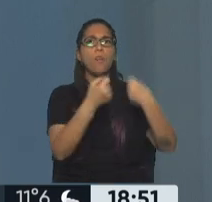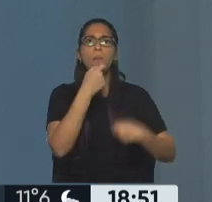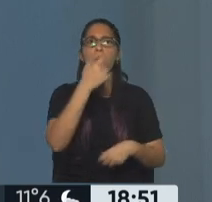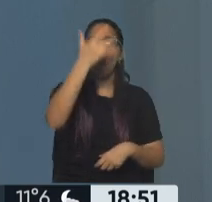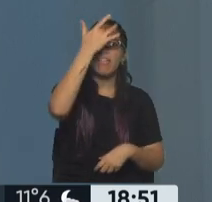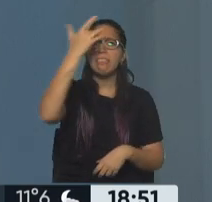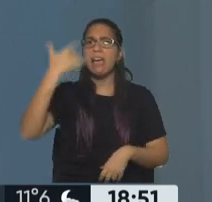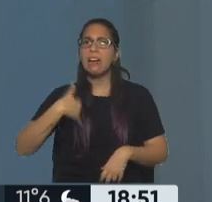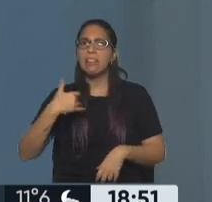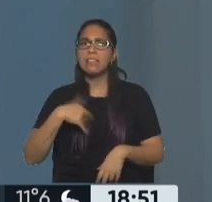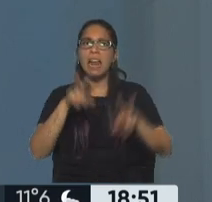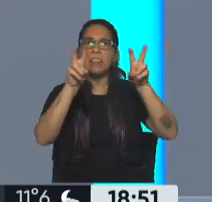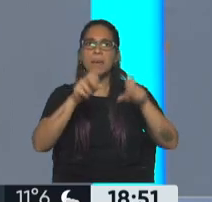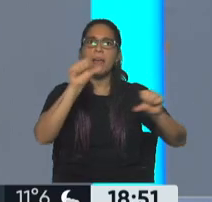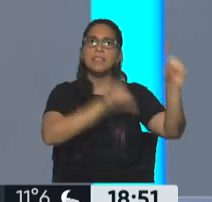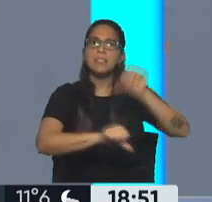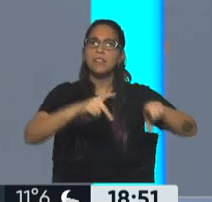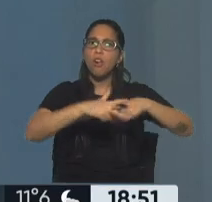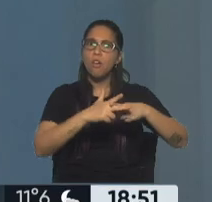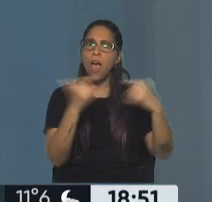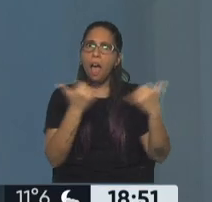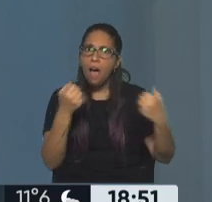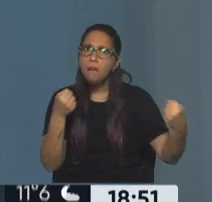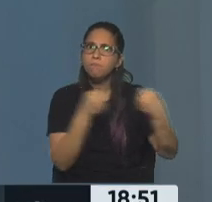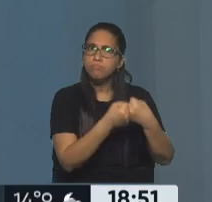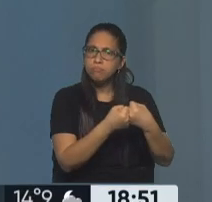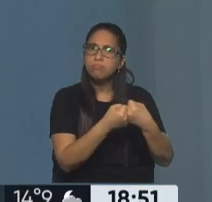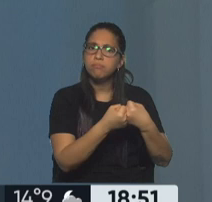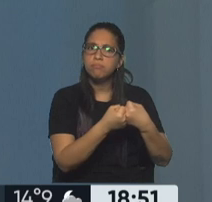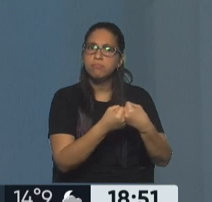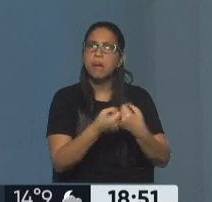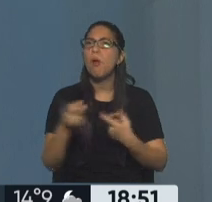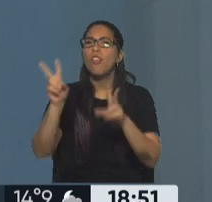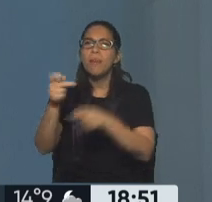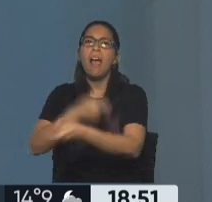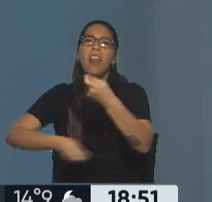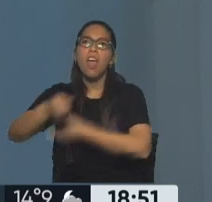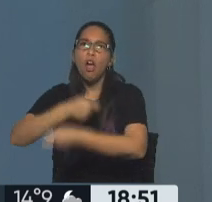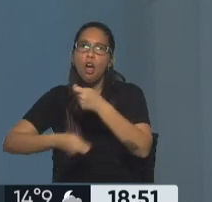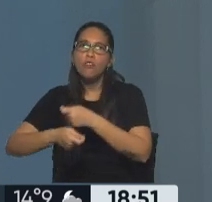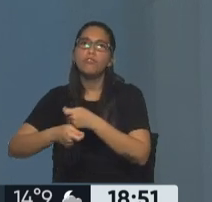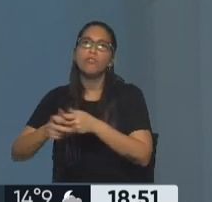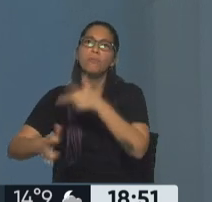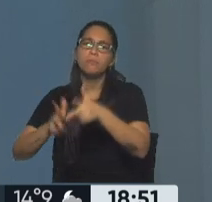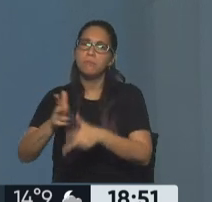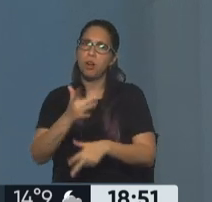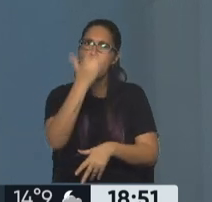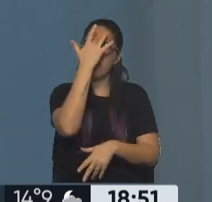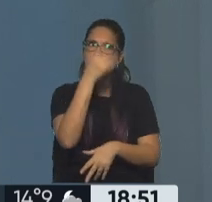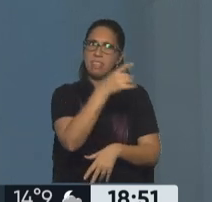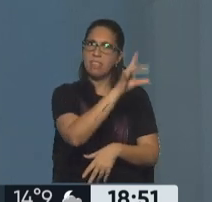India por ejemplo en ciencia y tecnología Y por qué traemos Más allá de los negocios a la India porque